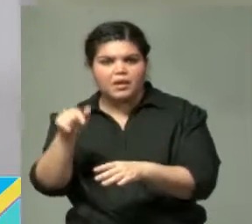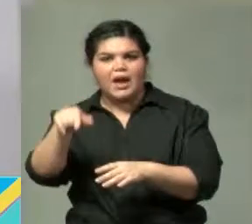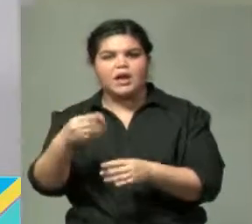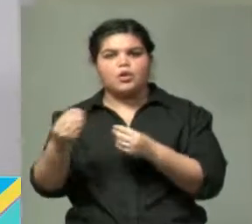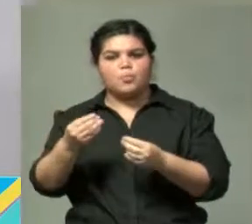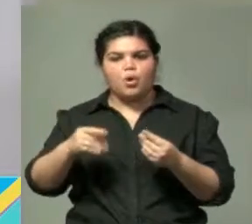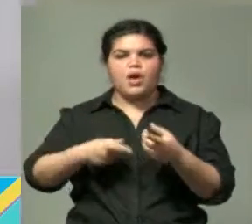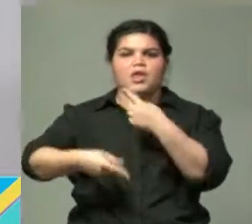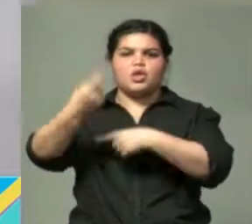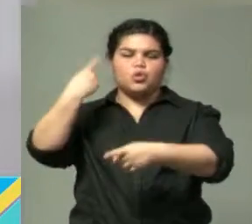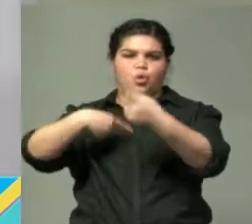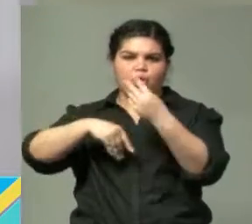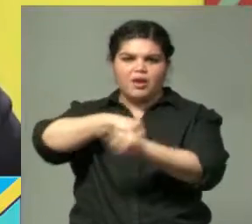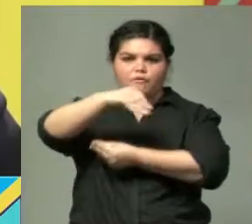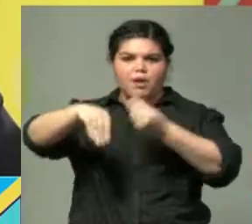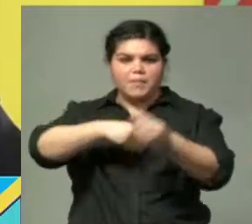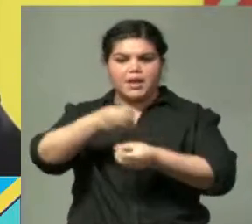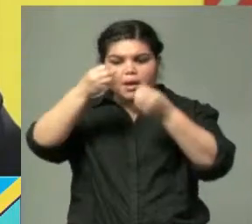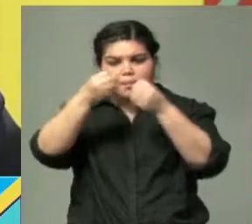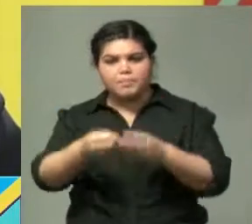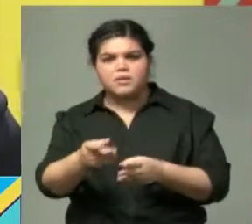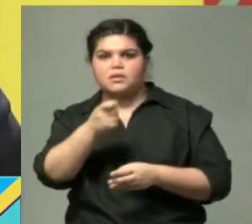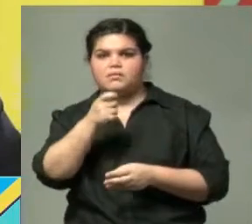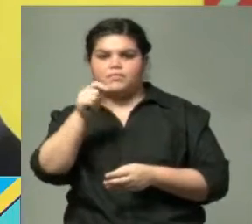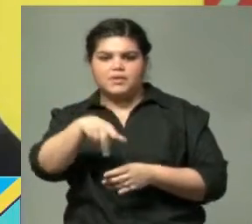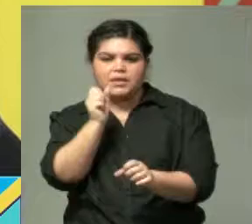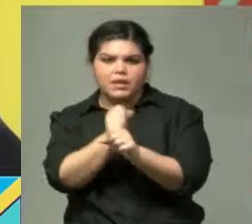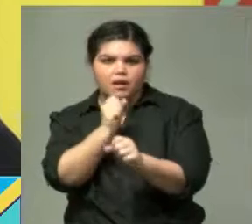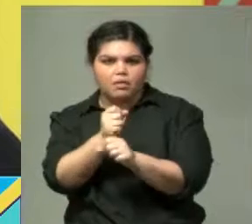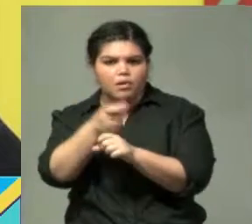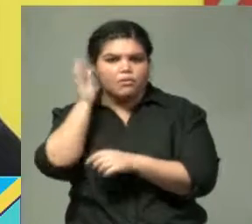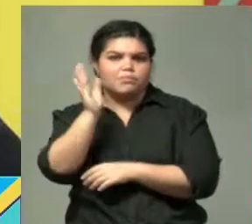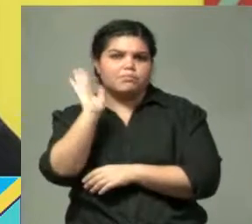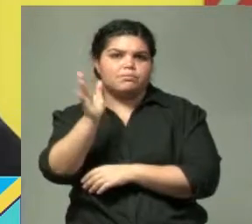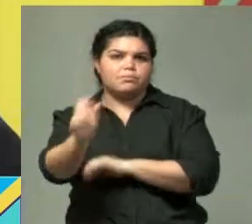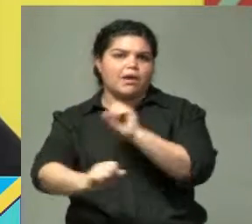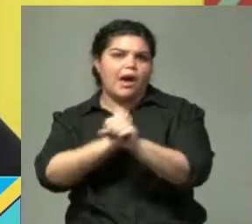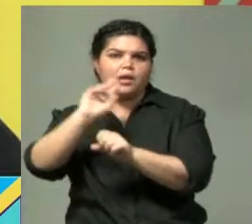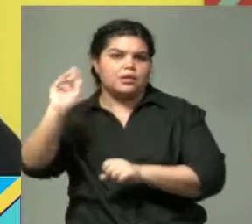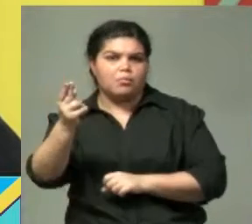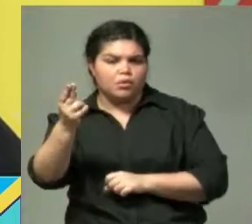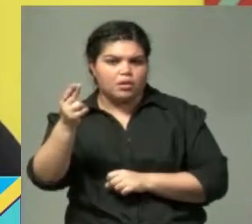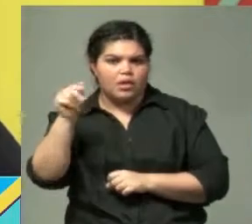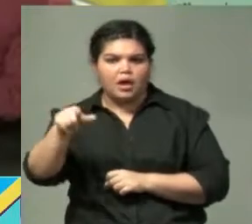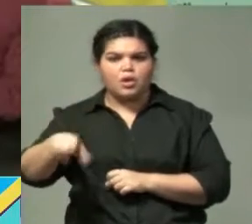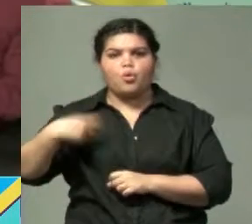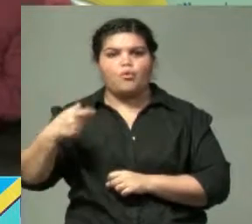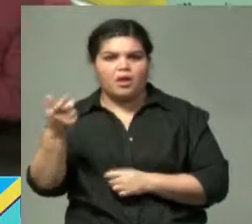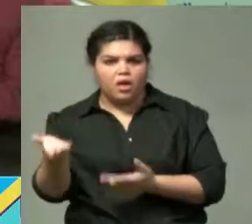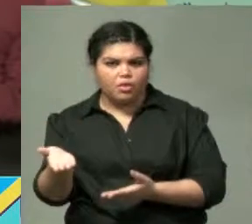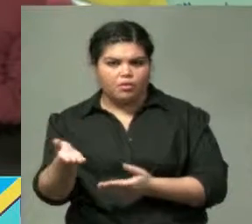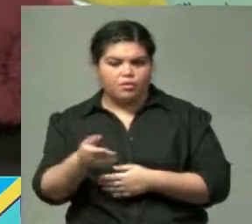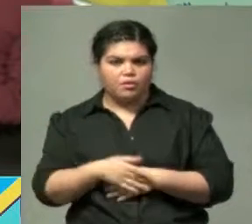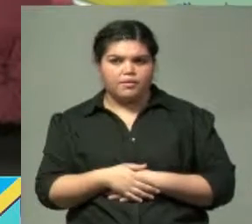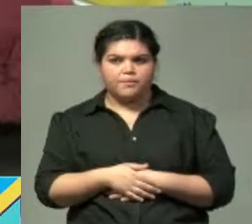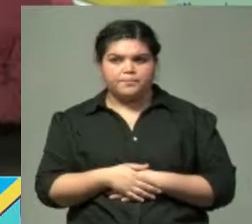y familiar de que esa persona empezaba a trabajar en su empleo y se moría trabajando jubilado. Ahora lo que Entonces,